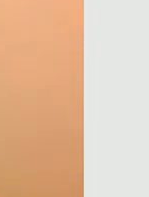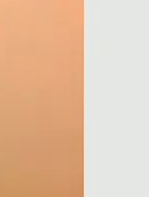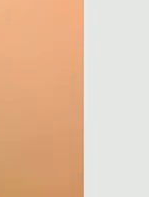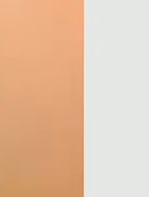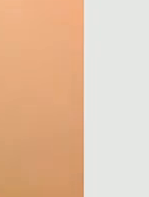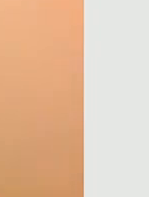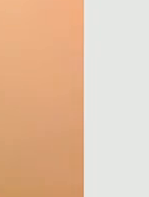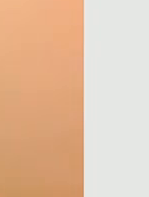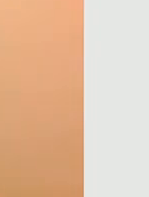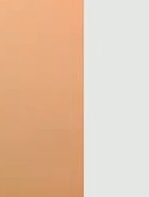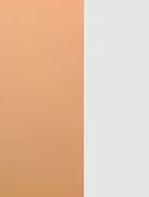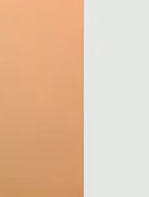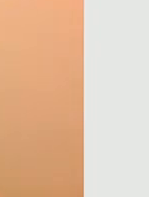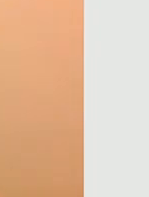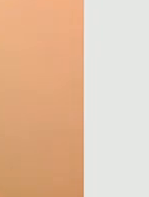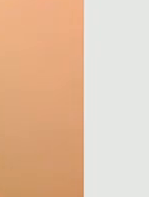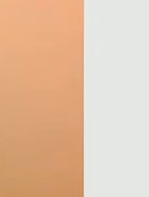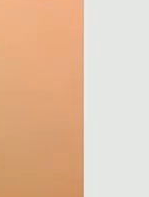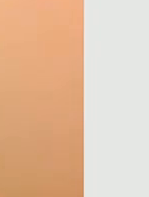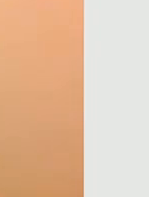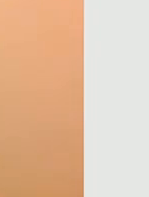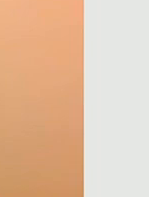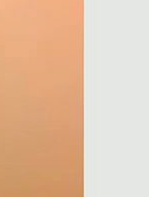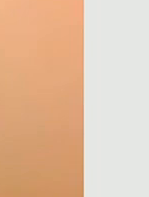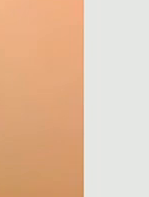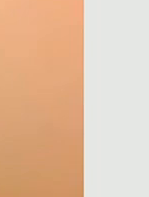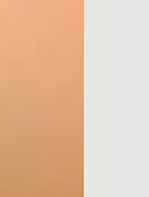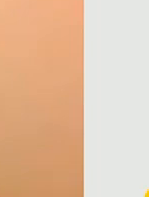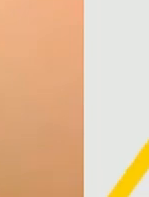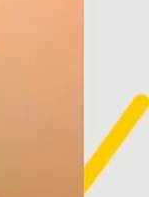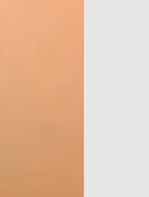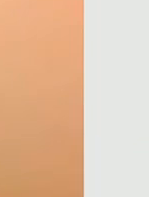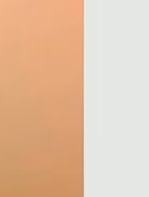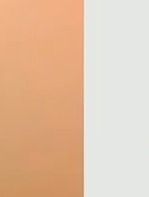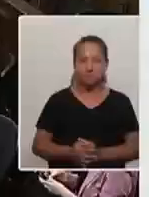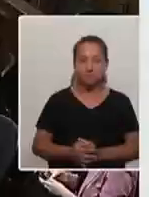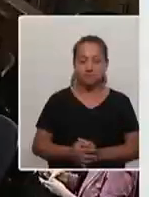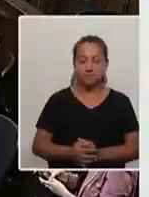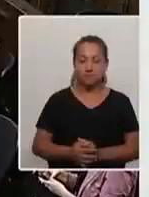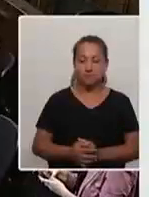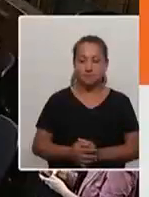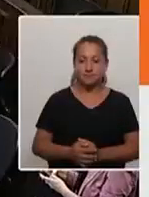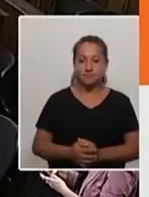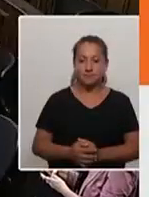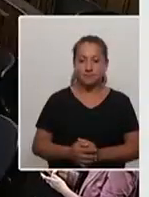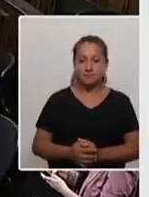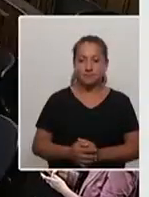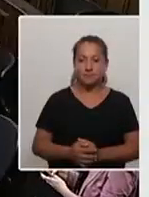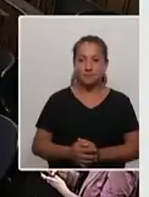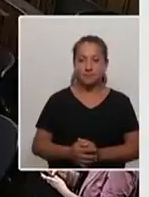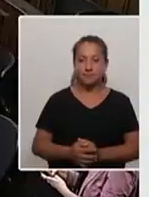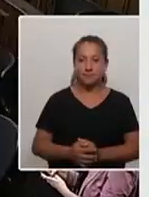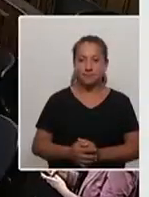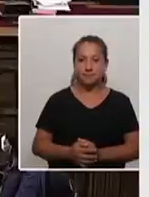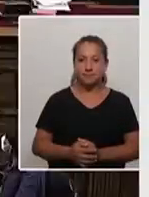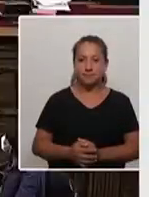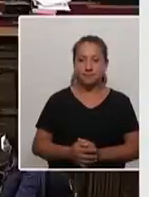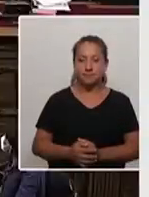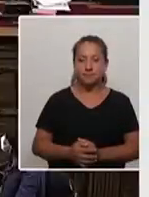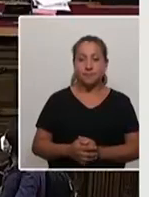o difícil llegar a este punto en el que se cumple, como tú señalas, el cronograma establecido para iniciar la votación en el Pleno?